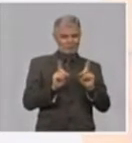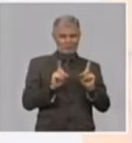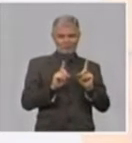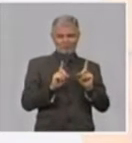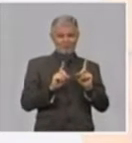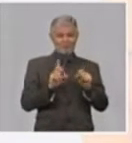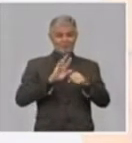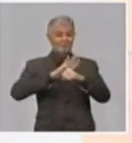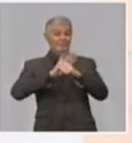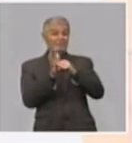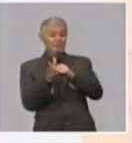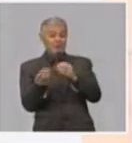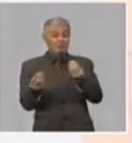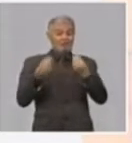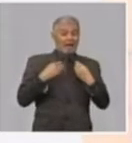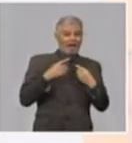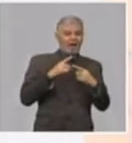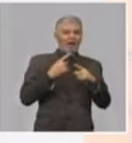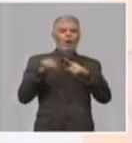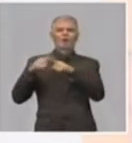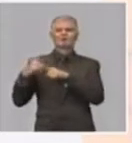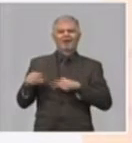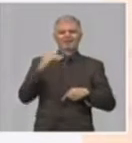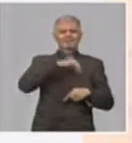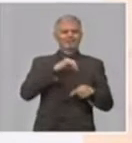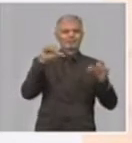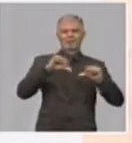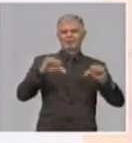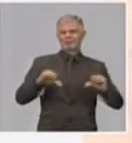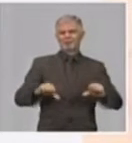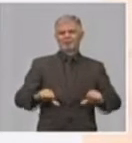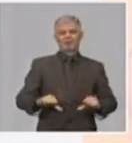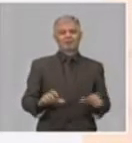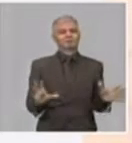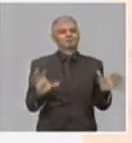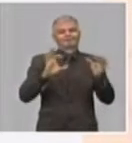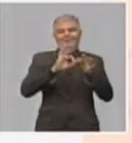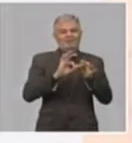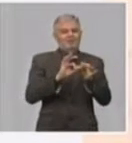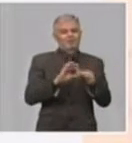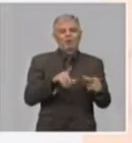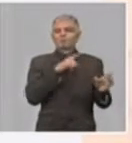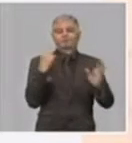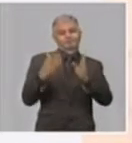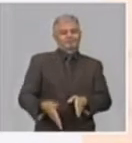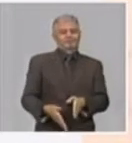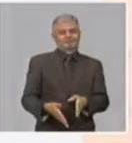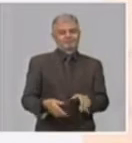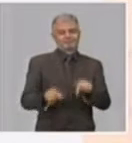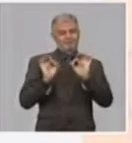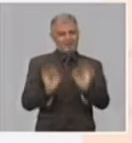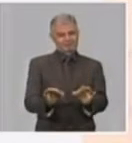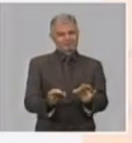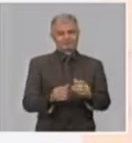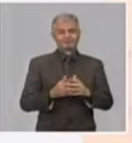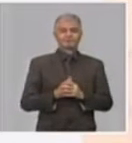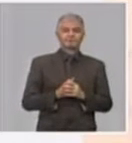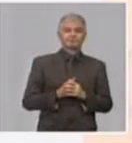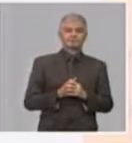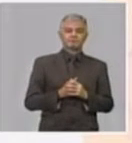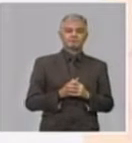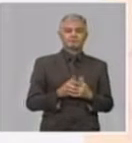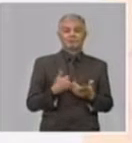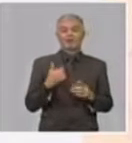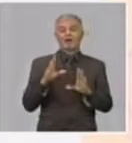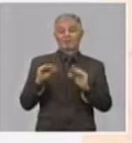reacción inmune excesiva que se provoca a partir de esto. Entonces, estamos hablando de que, y por